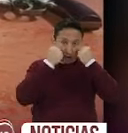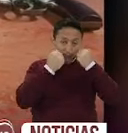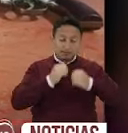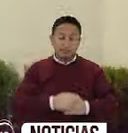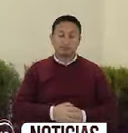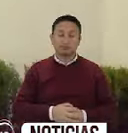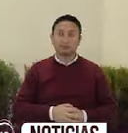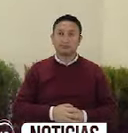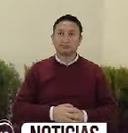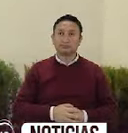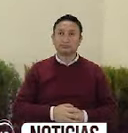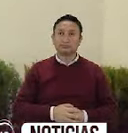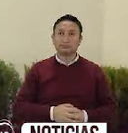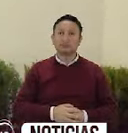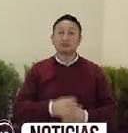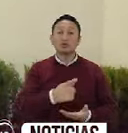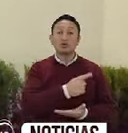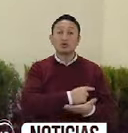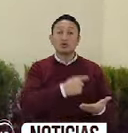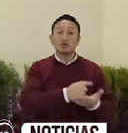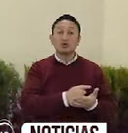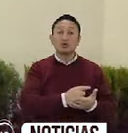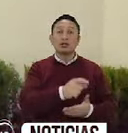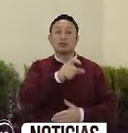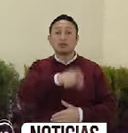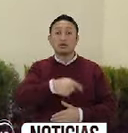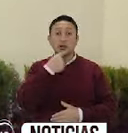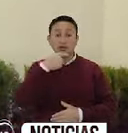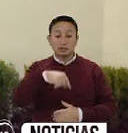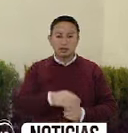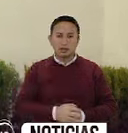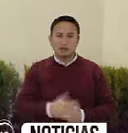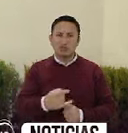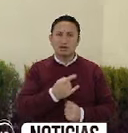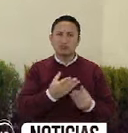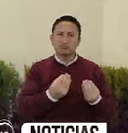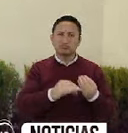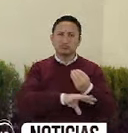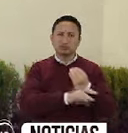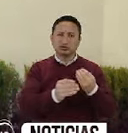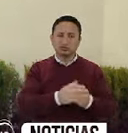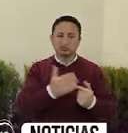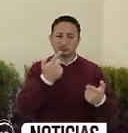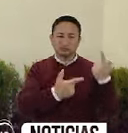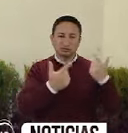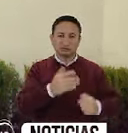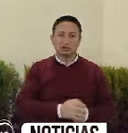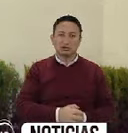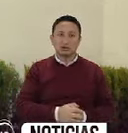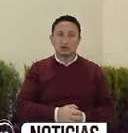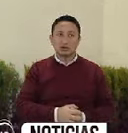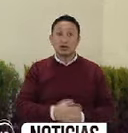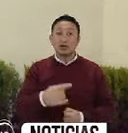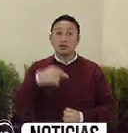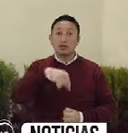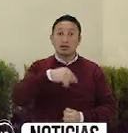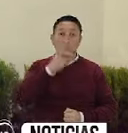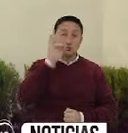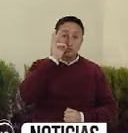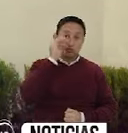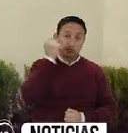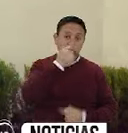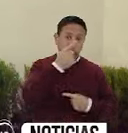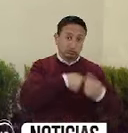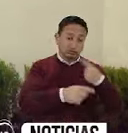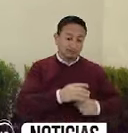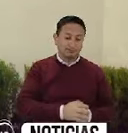en la urbe. En el sector de Guamaní, la gente nos ha alertado que habían muchos delitos y principalmente nosotros hemos registrado delitos de microtráfico. Con